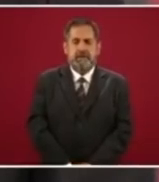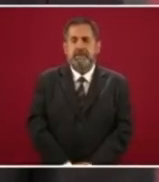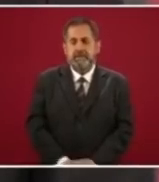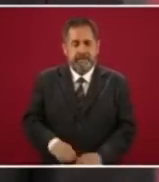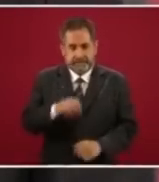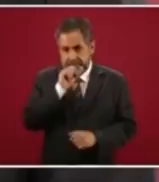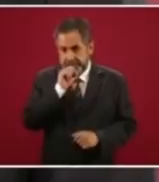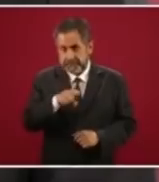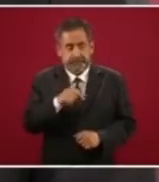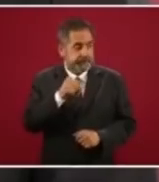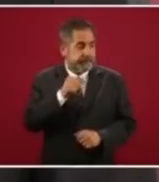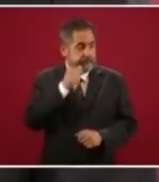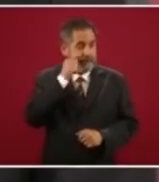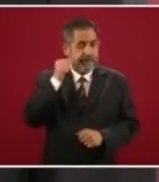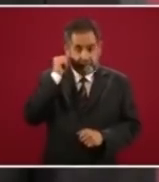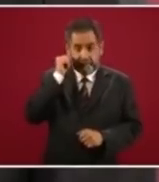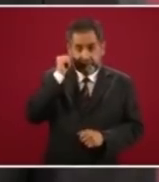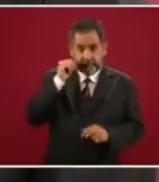ayer